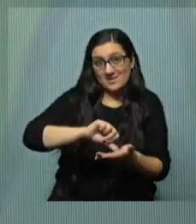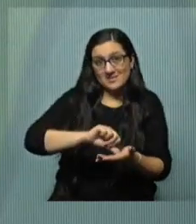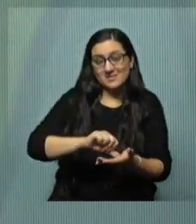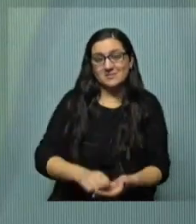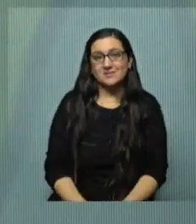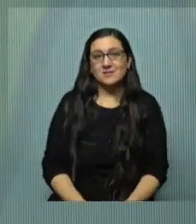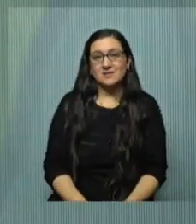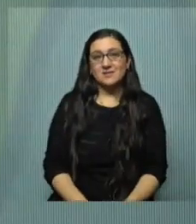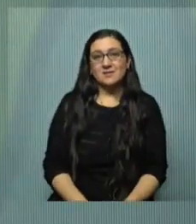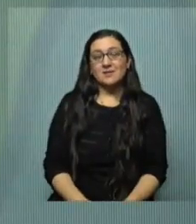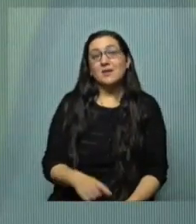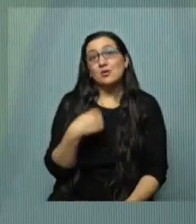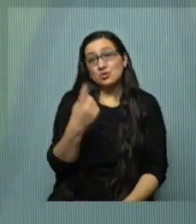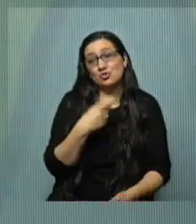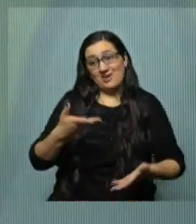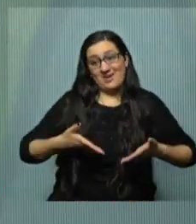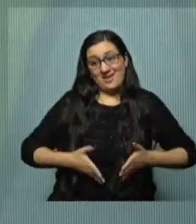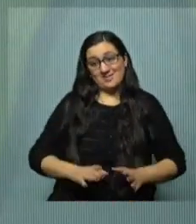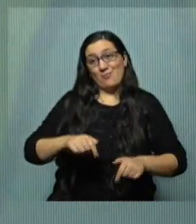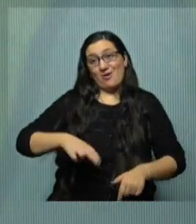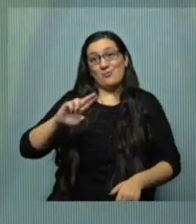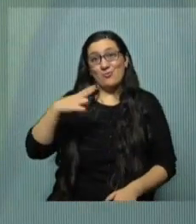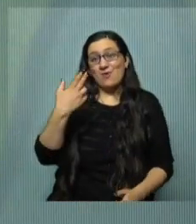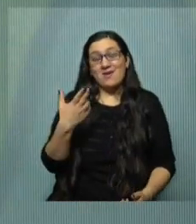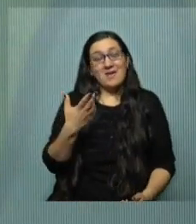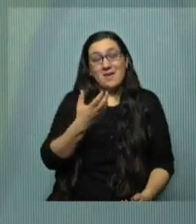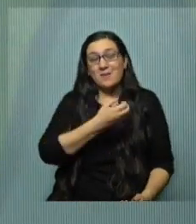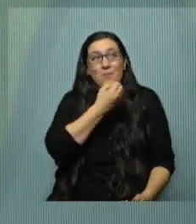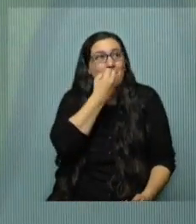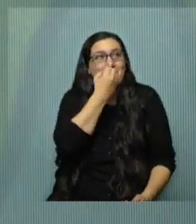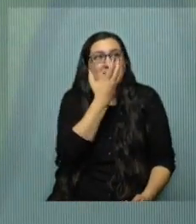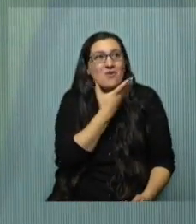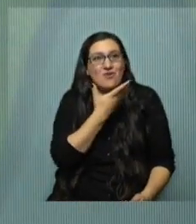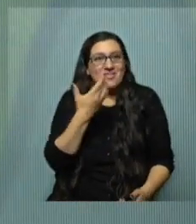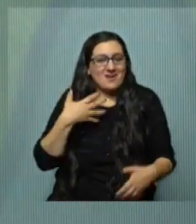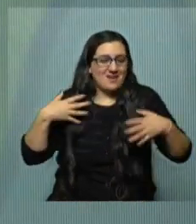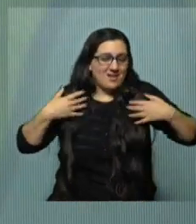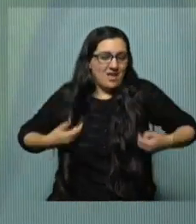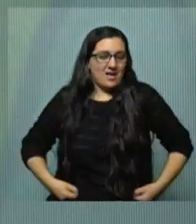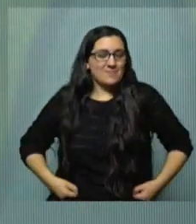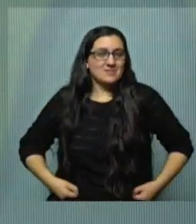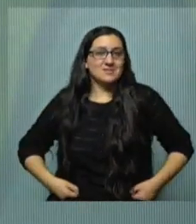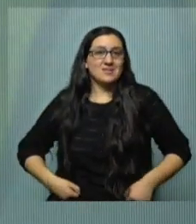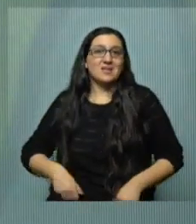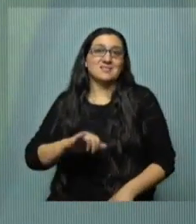significados extra, ¿no? Que tiene y creo que los jugadores que llegan a la